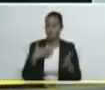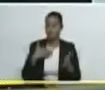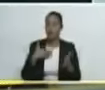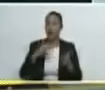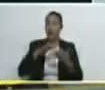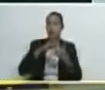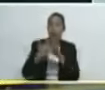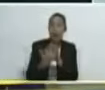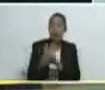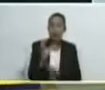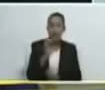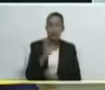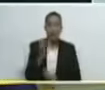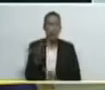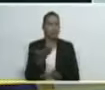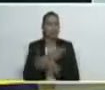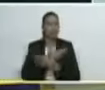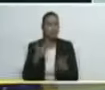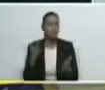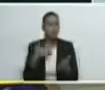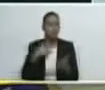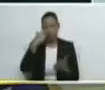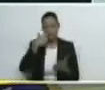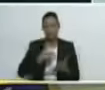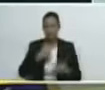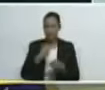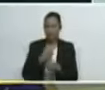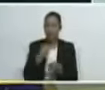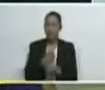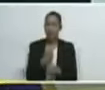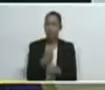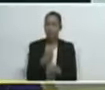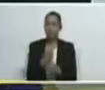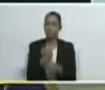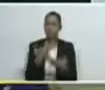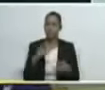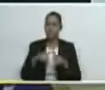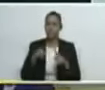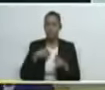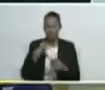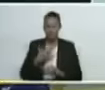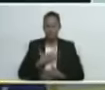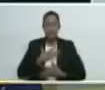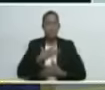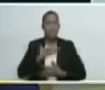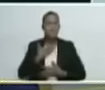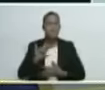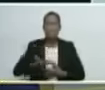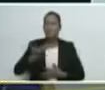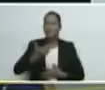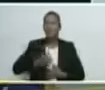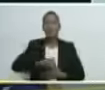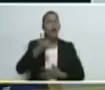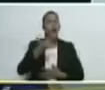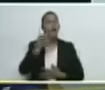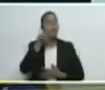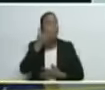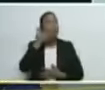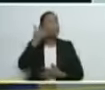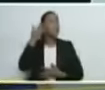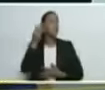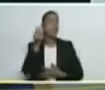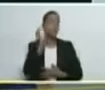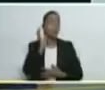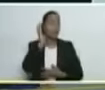Caracas, a este humilde obrero, pero sobre todo me llenó de orgullo tanta conciencia y